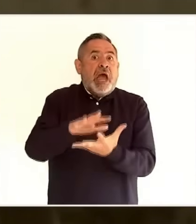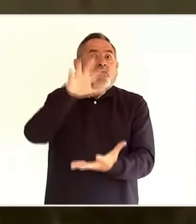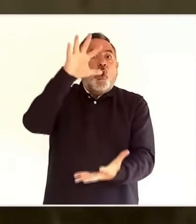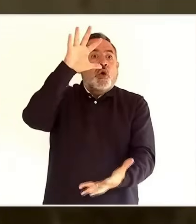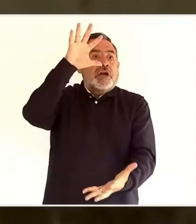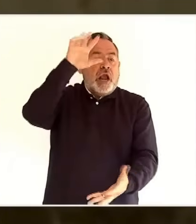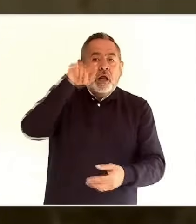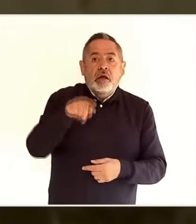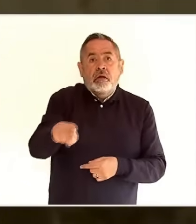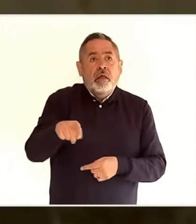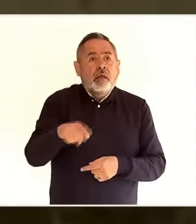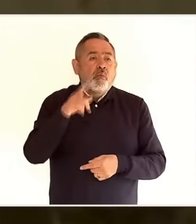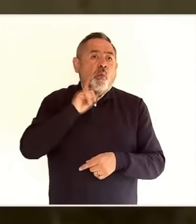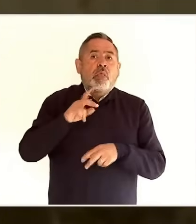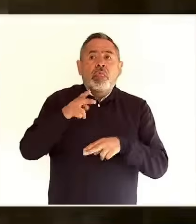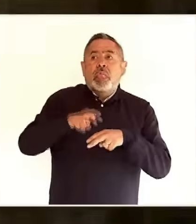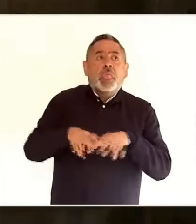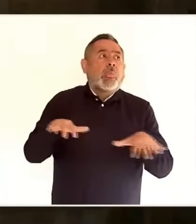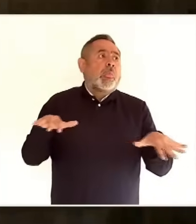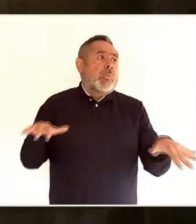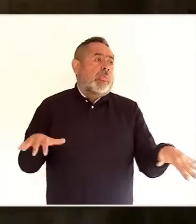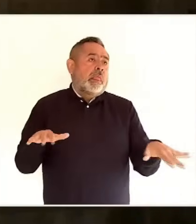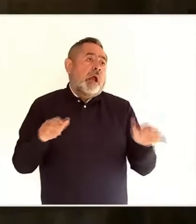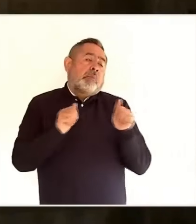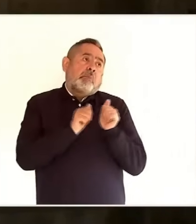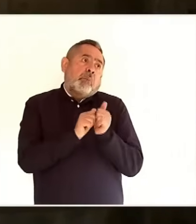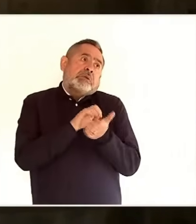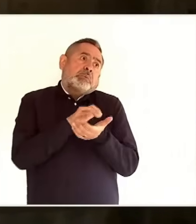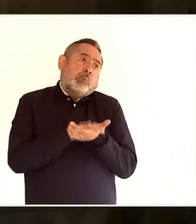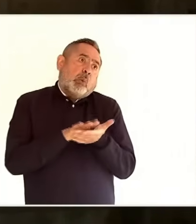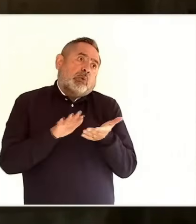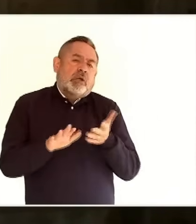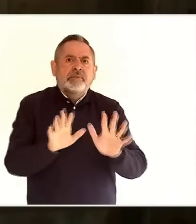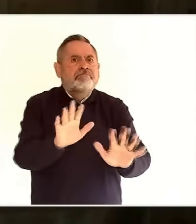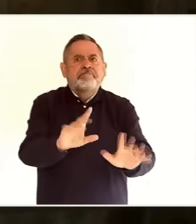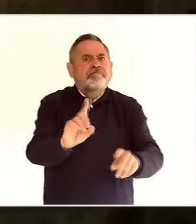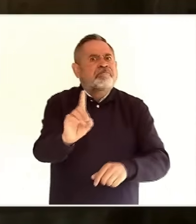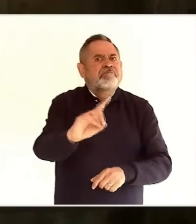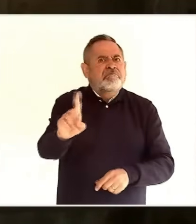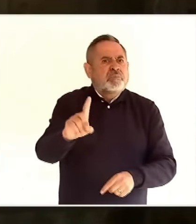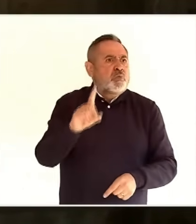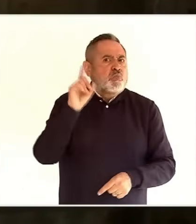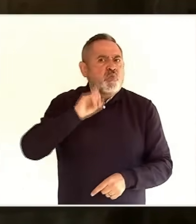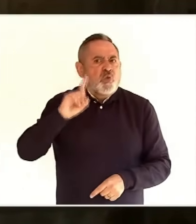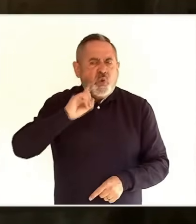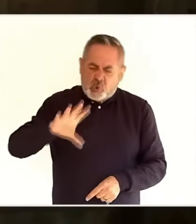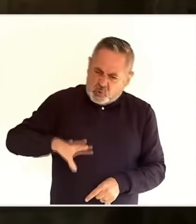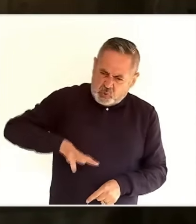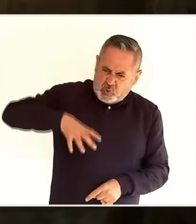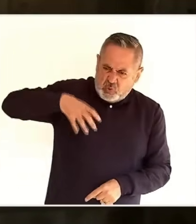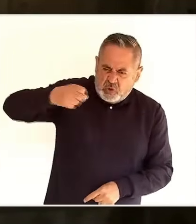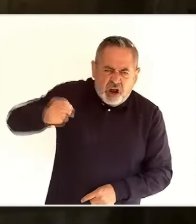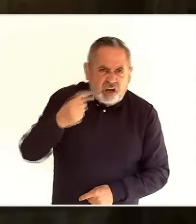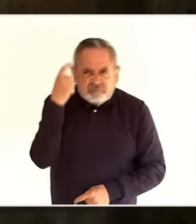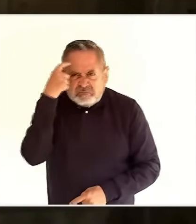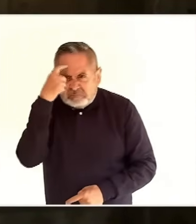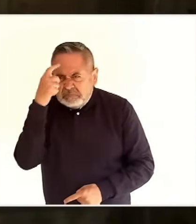figuras pasivas ni meras acompañantes. Fueron en muchos casos